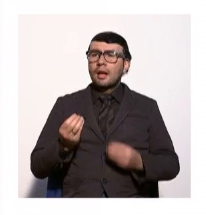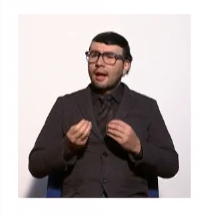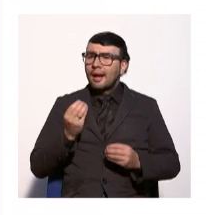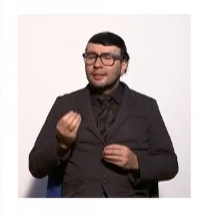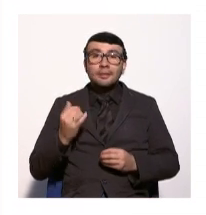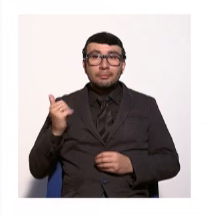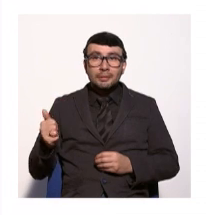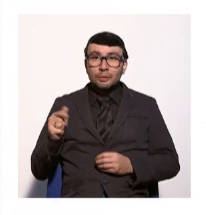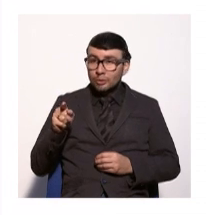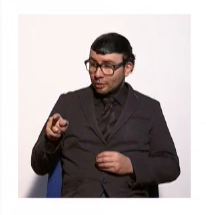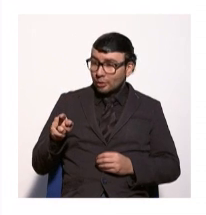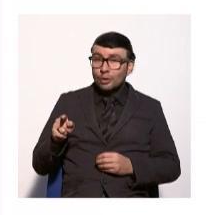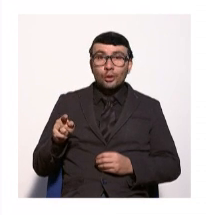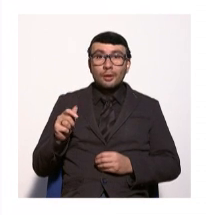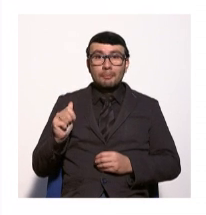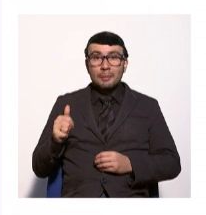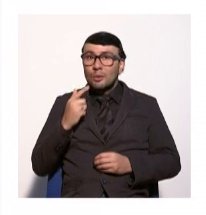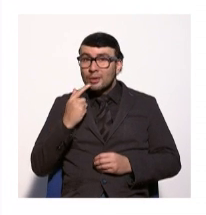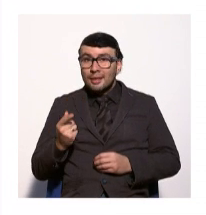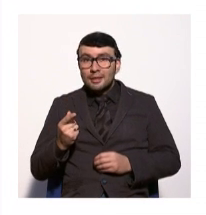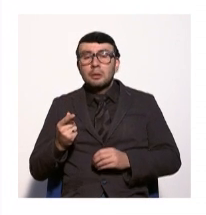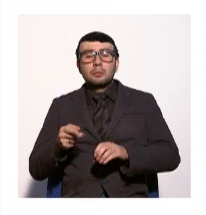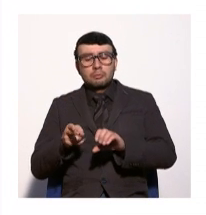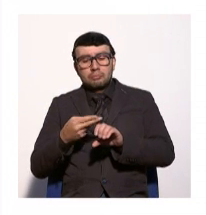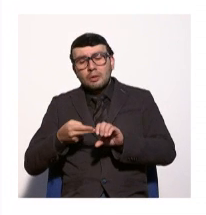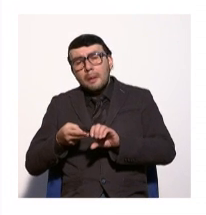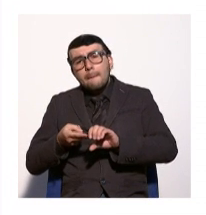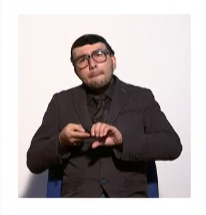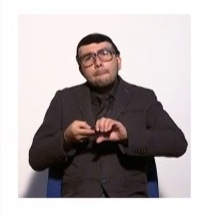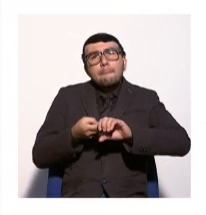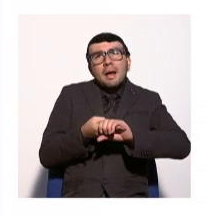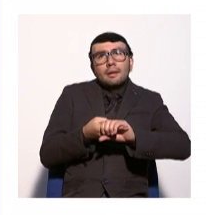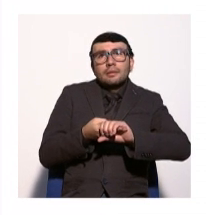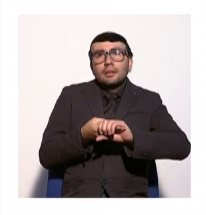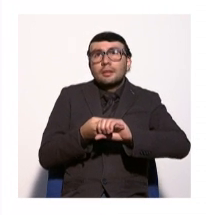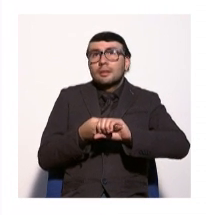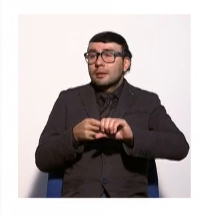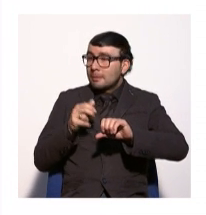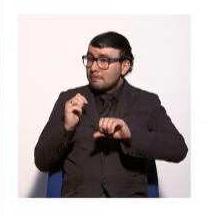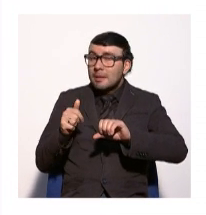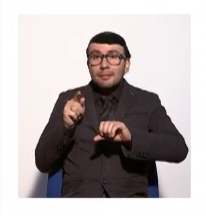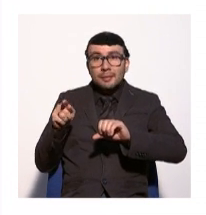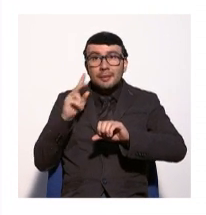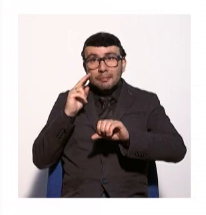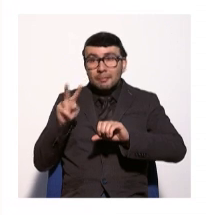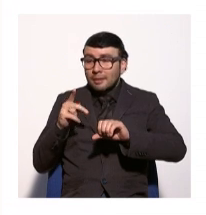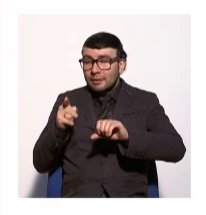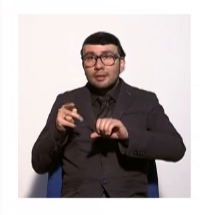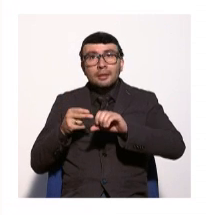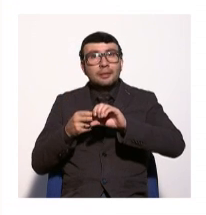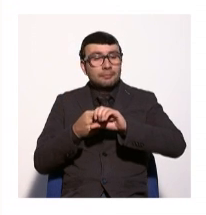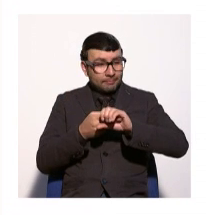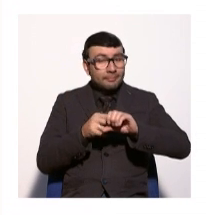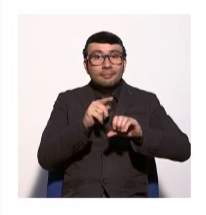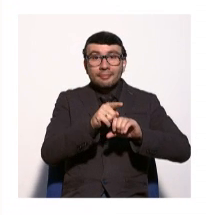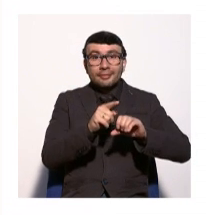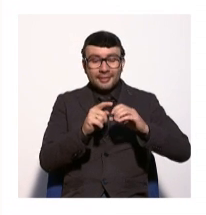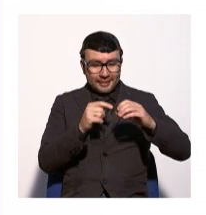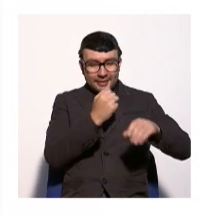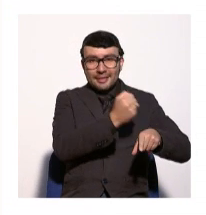dice el doctor en la ampolla en la ampolla entonces miren que esto que ustedes ven acá en la próstata